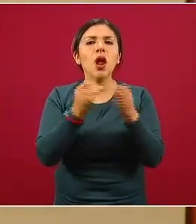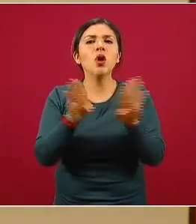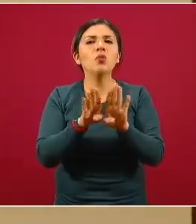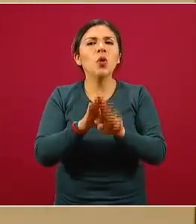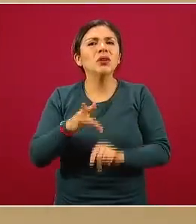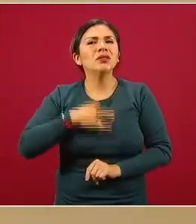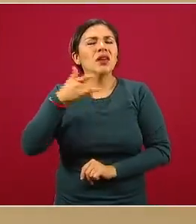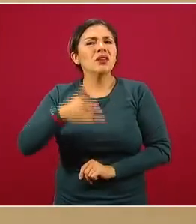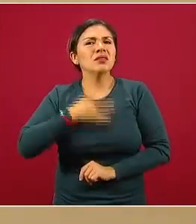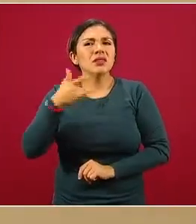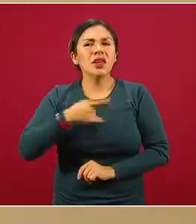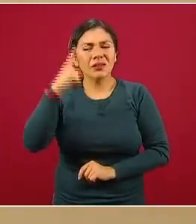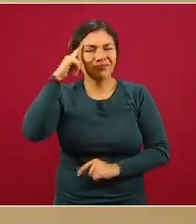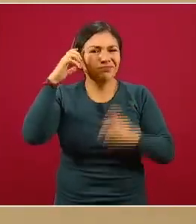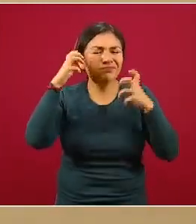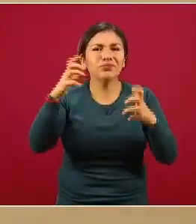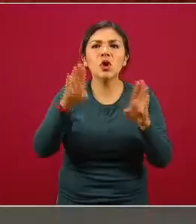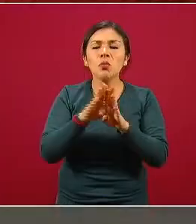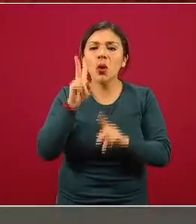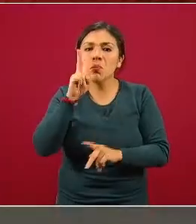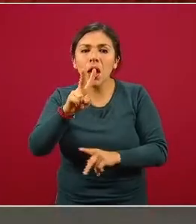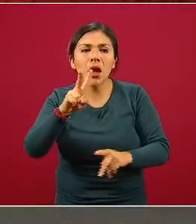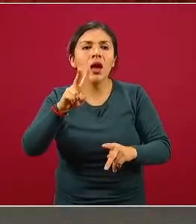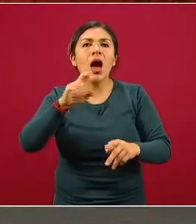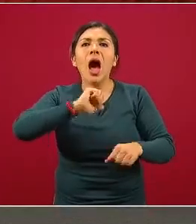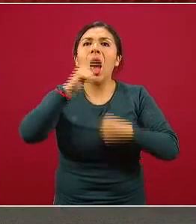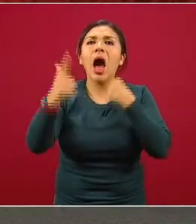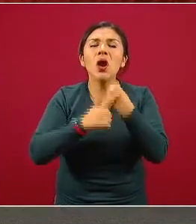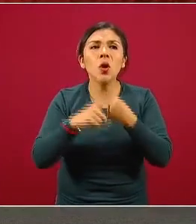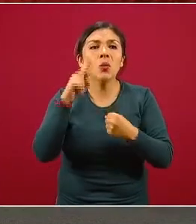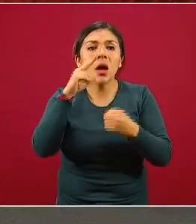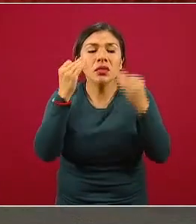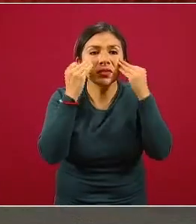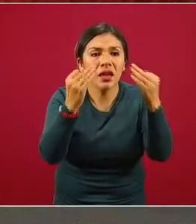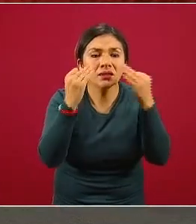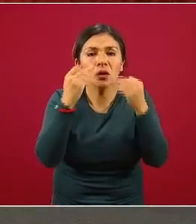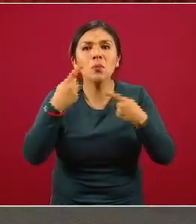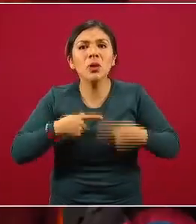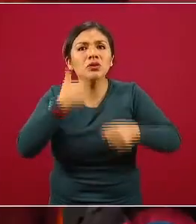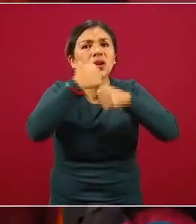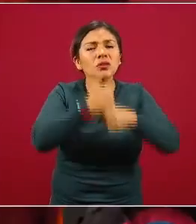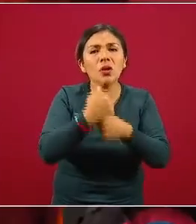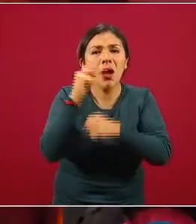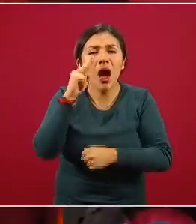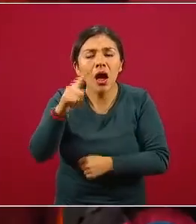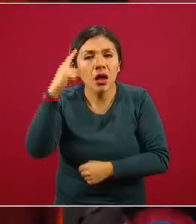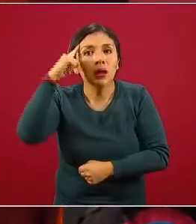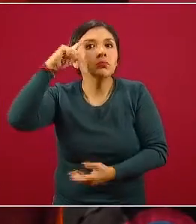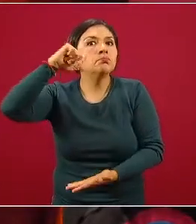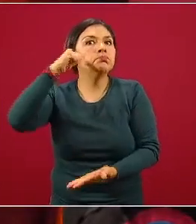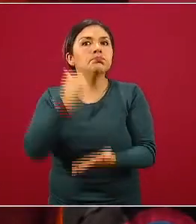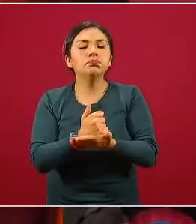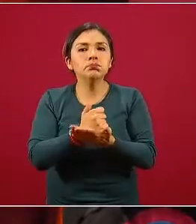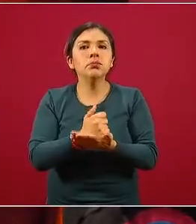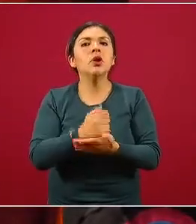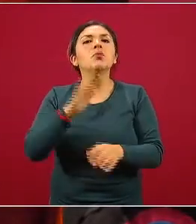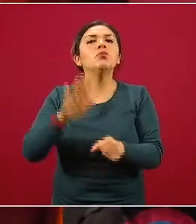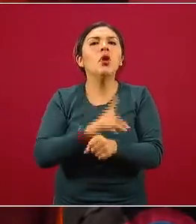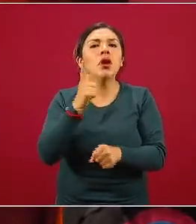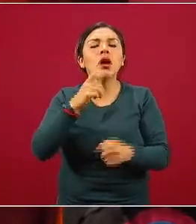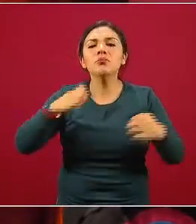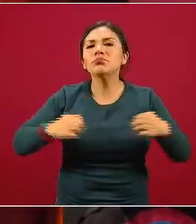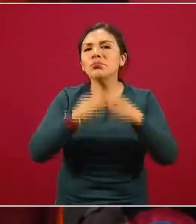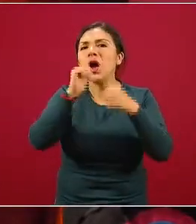experimentan síntomas de estrés postraumático tras escuchar testimonios de víctimas de violencia o de algún